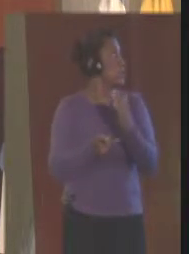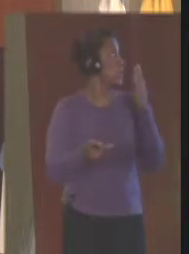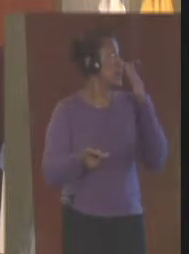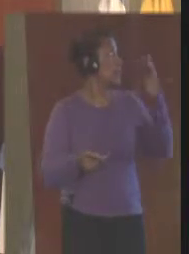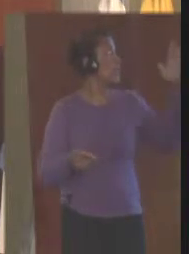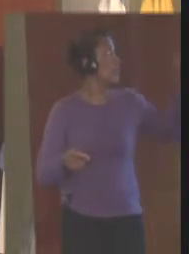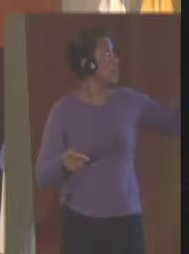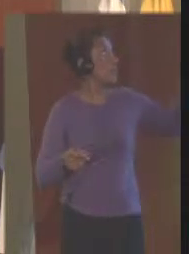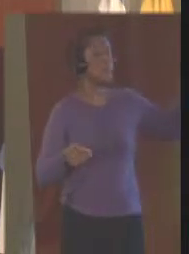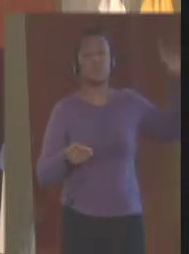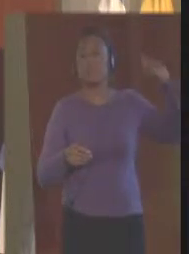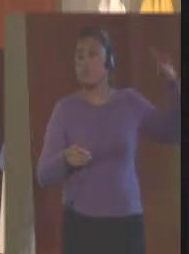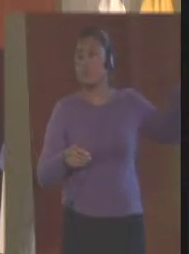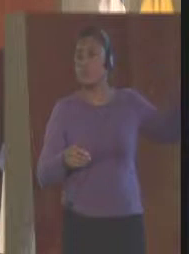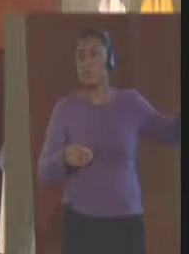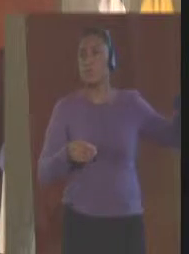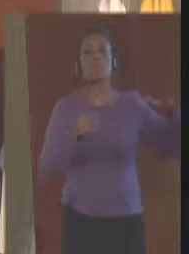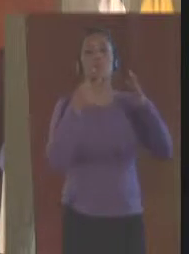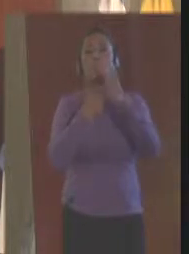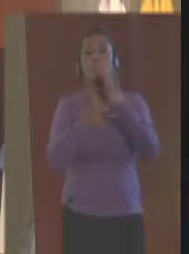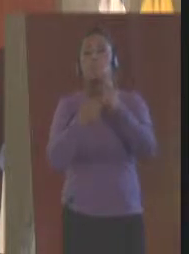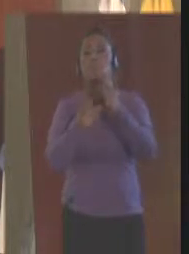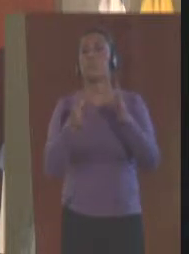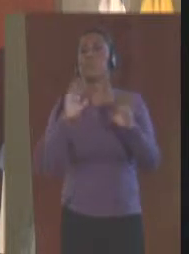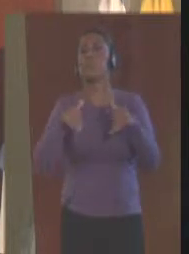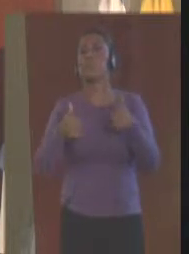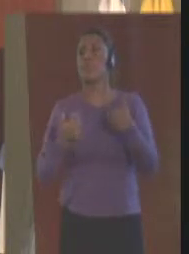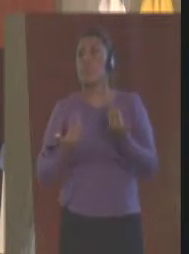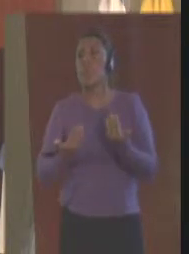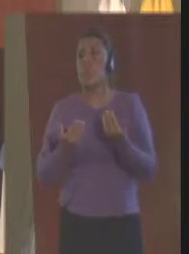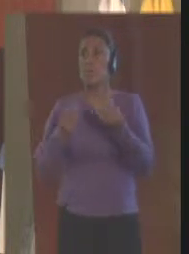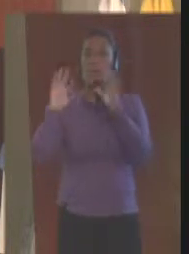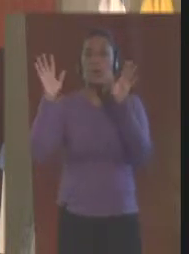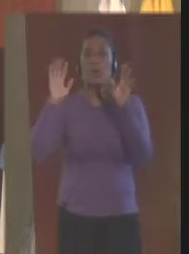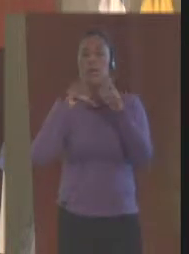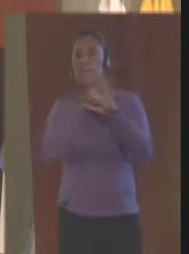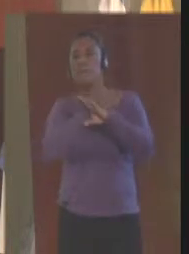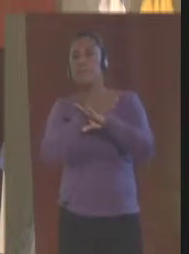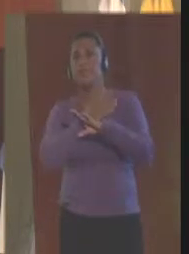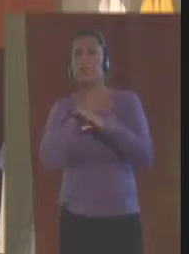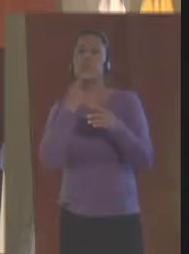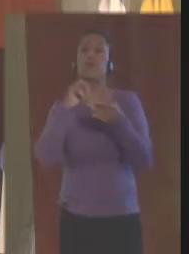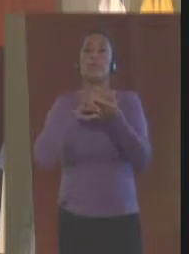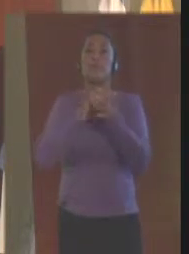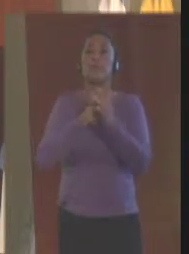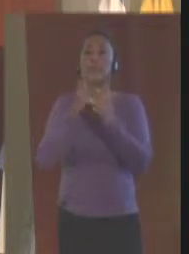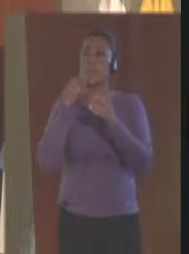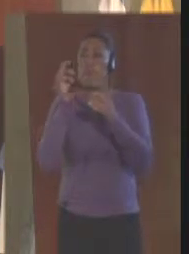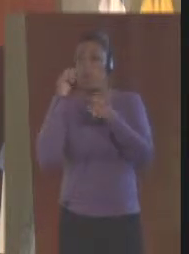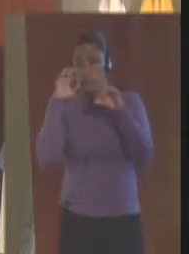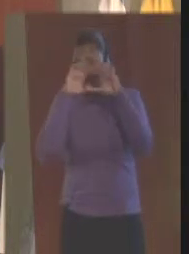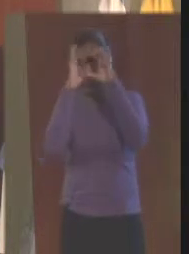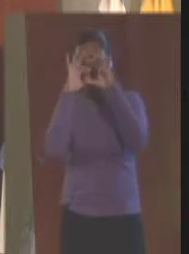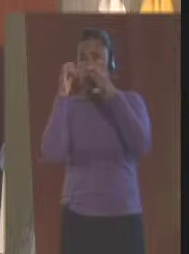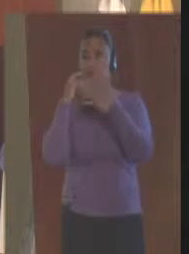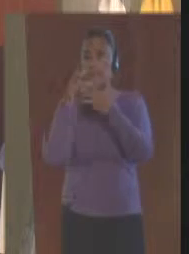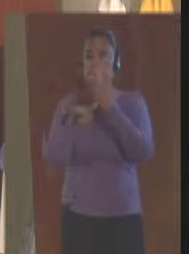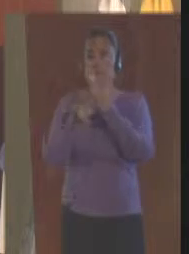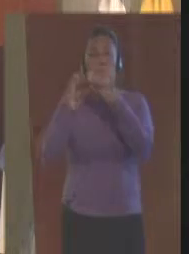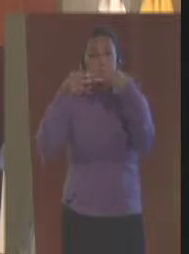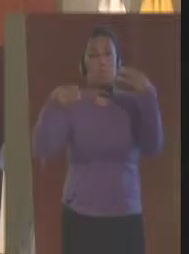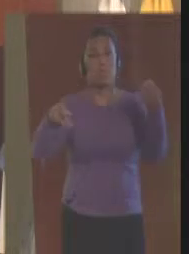observar, por ejemplo, cuáles son los elementos de esta macrozonificación, características geotécnicas que fundamentalmente tienen que ver con el tipo de